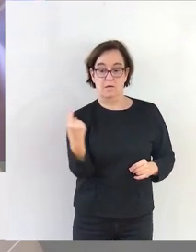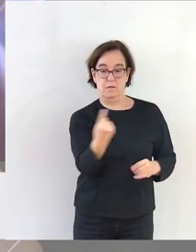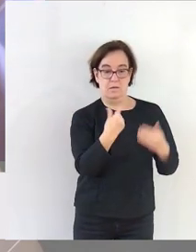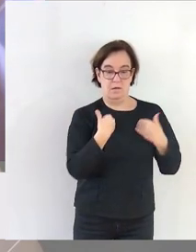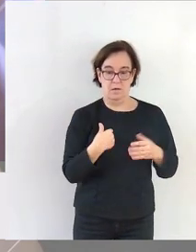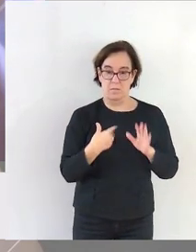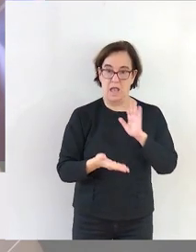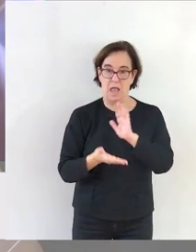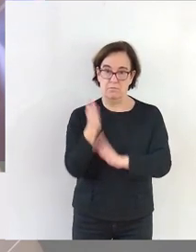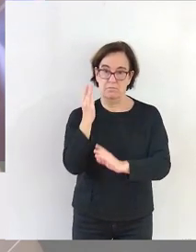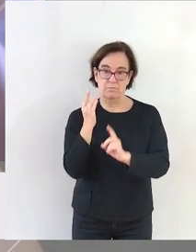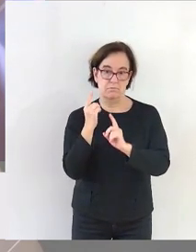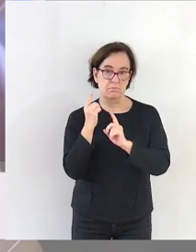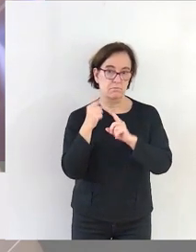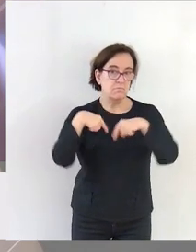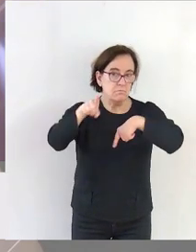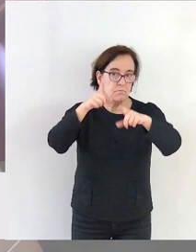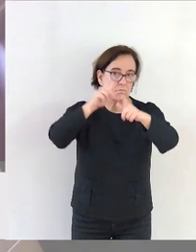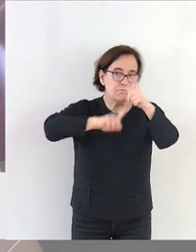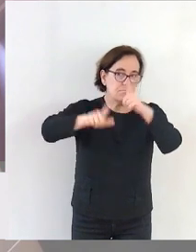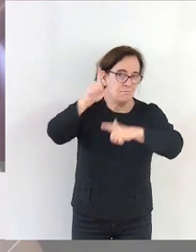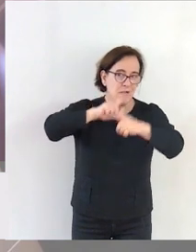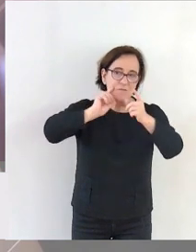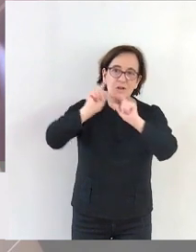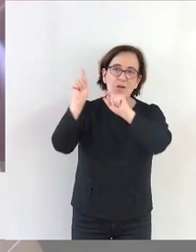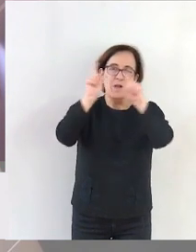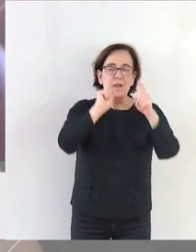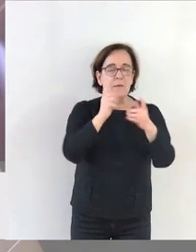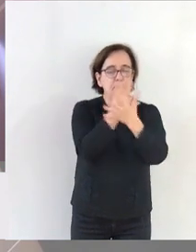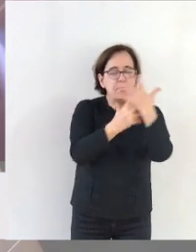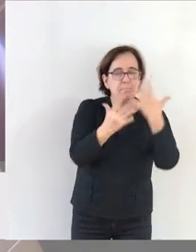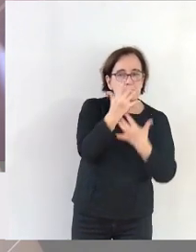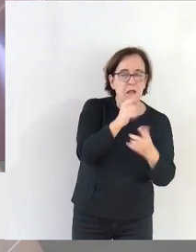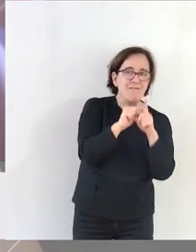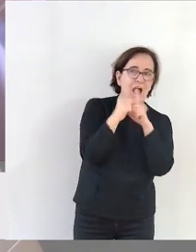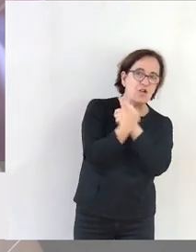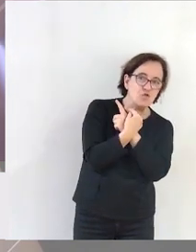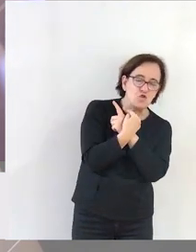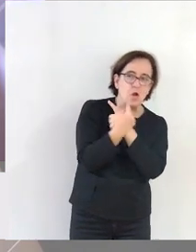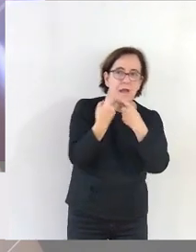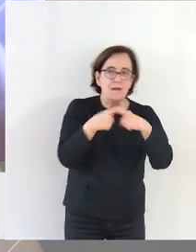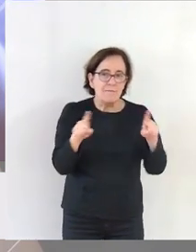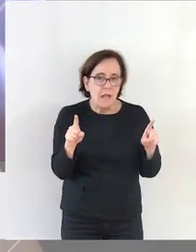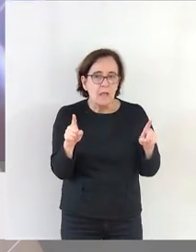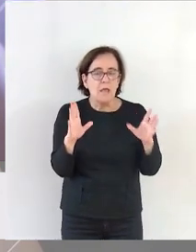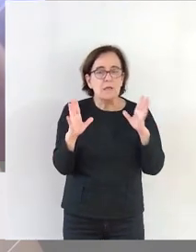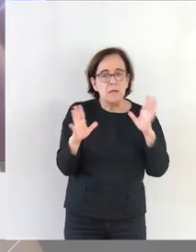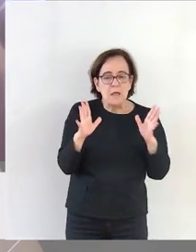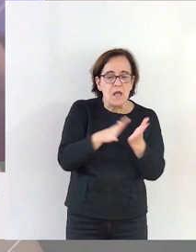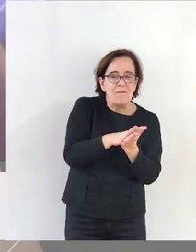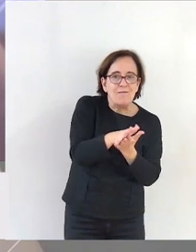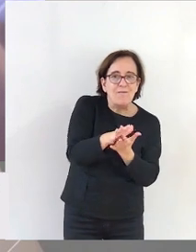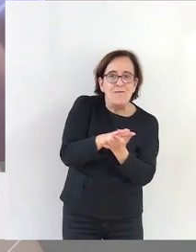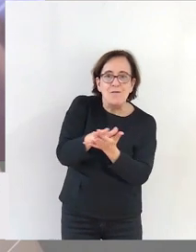para desplazarse eh normalmente son una combinación de factores diferentes que influyen